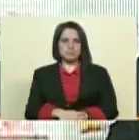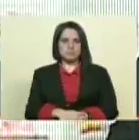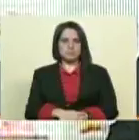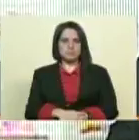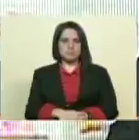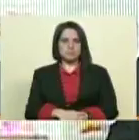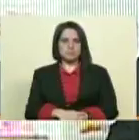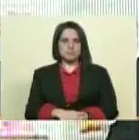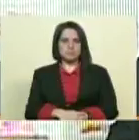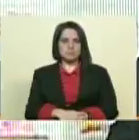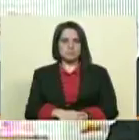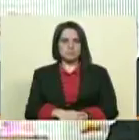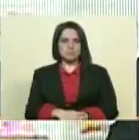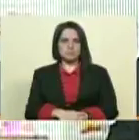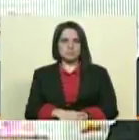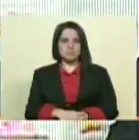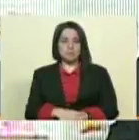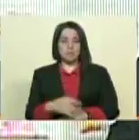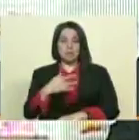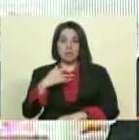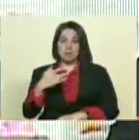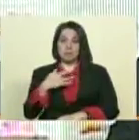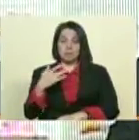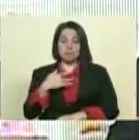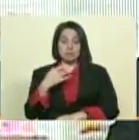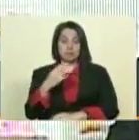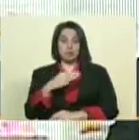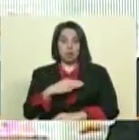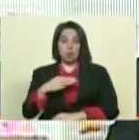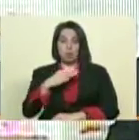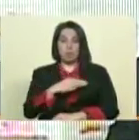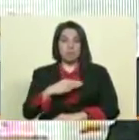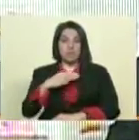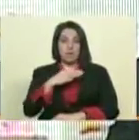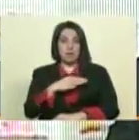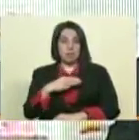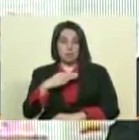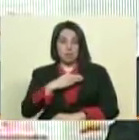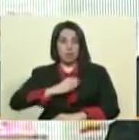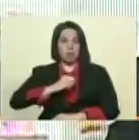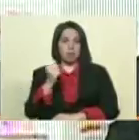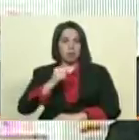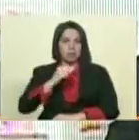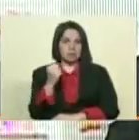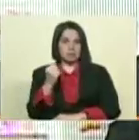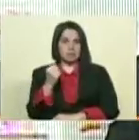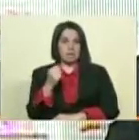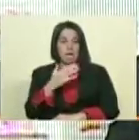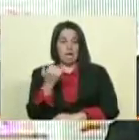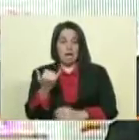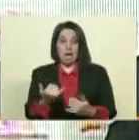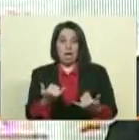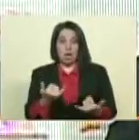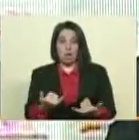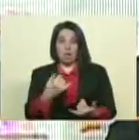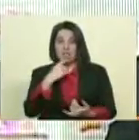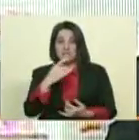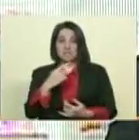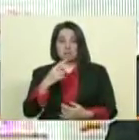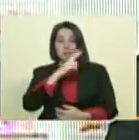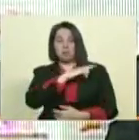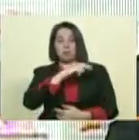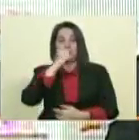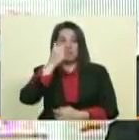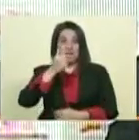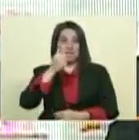No solamente me siento miembro de este cuerpo policial, sino ahora tengo el carné que me acredita como